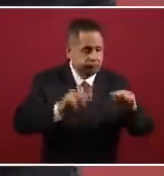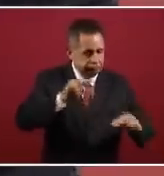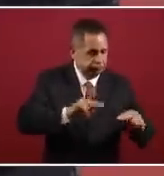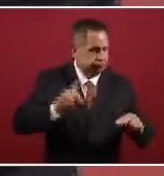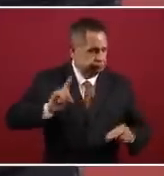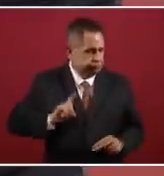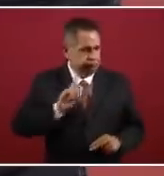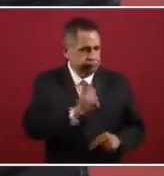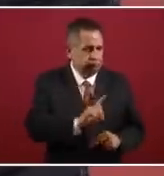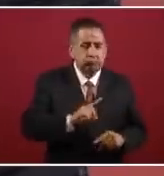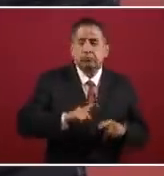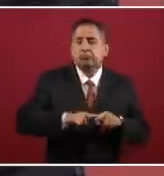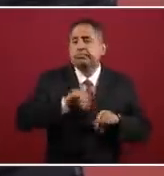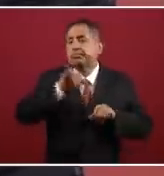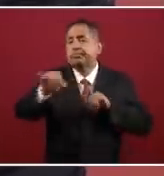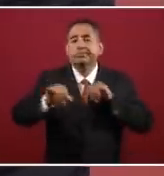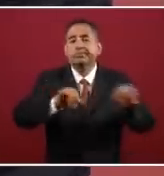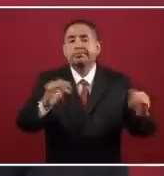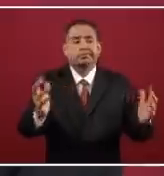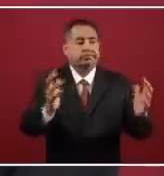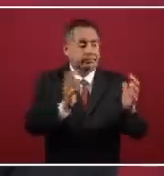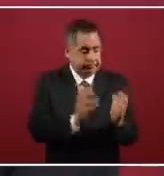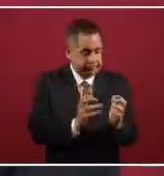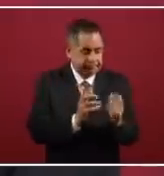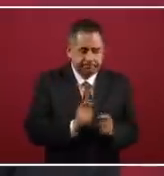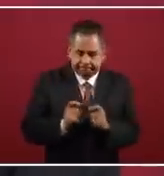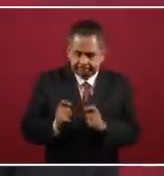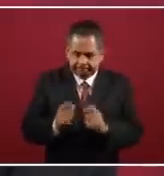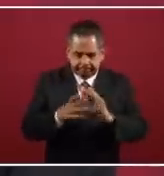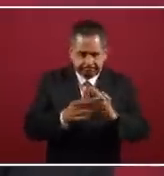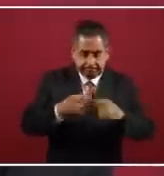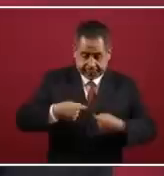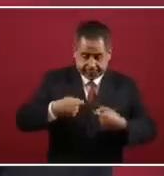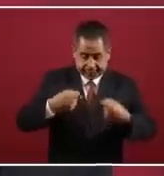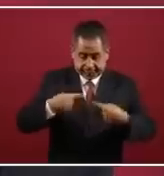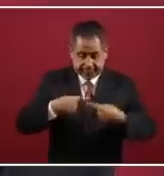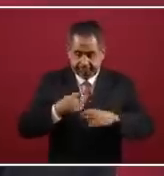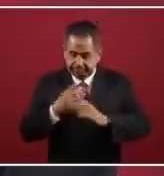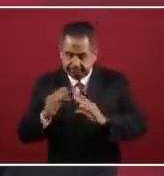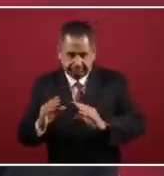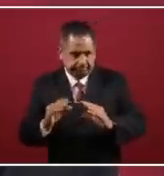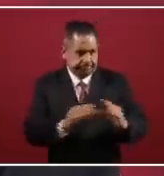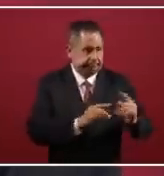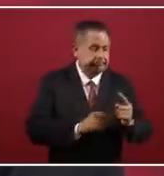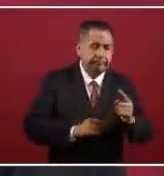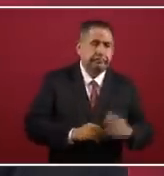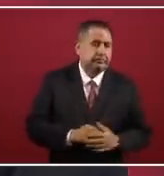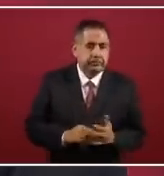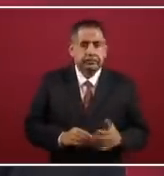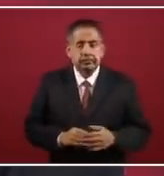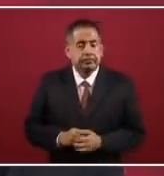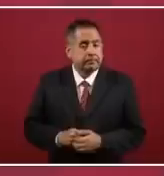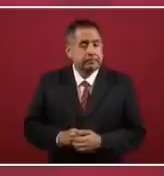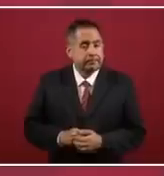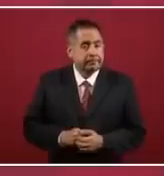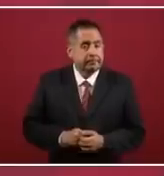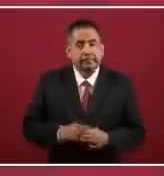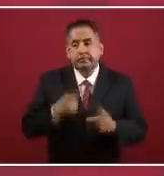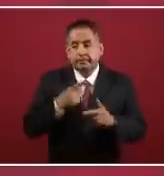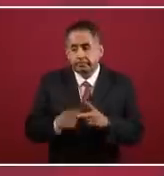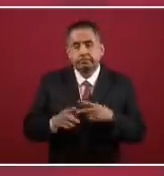la dispersión que existe en la población de nuestro país. Entonces, vamos a empezar